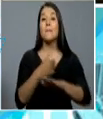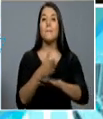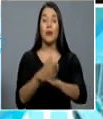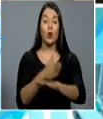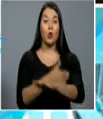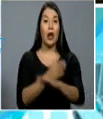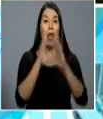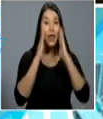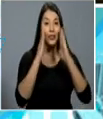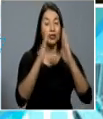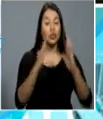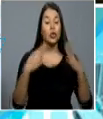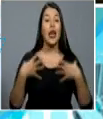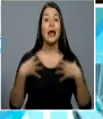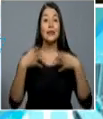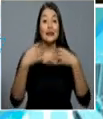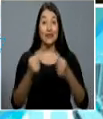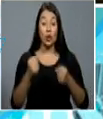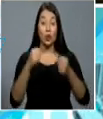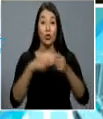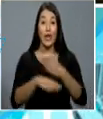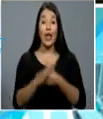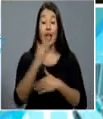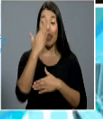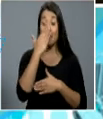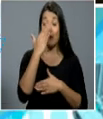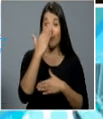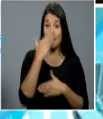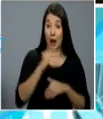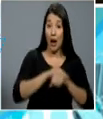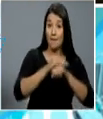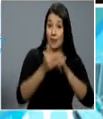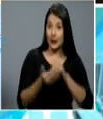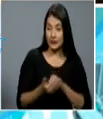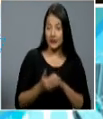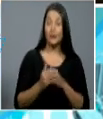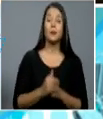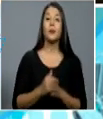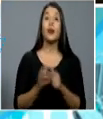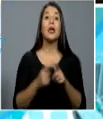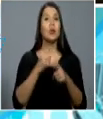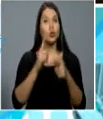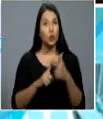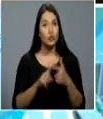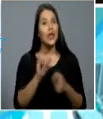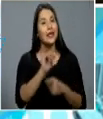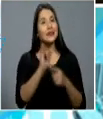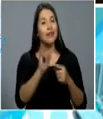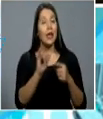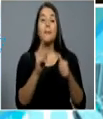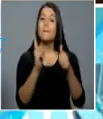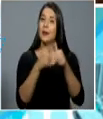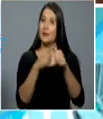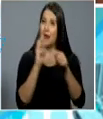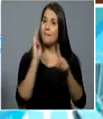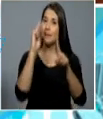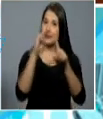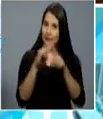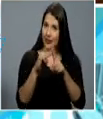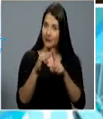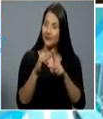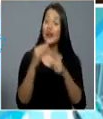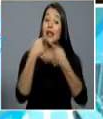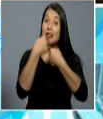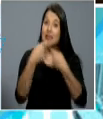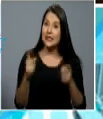atención de la salud prenatal de las madres embarazadas, etcétera. Entonces, ese es uno de los primeros mensajes, es de que el trabajo